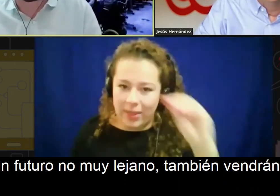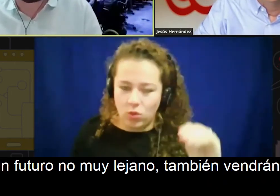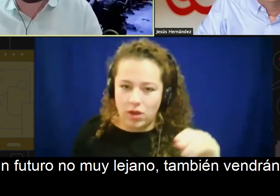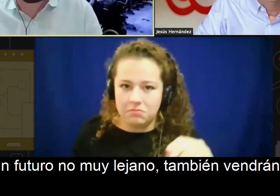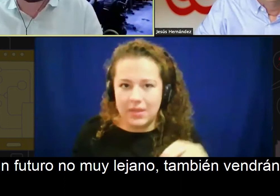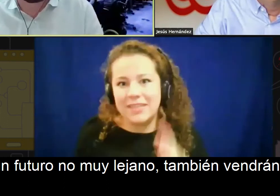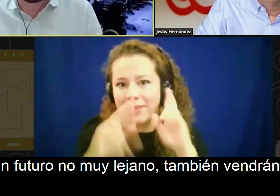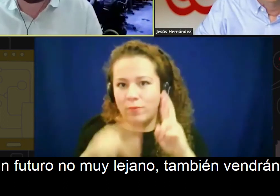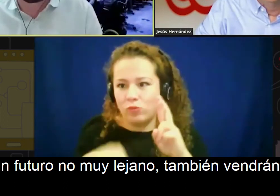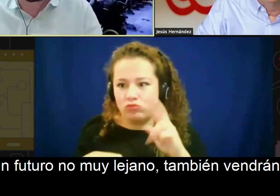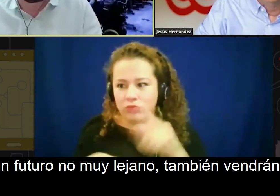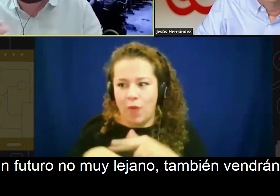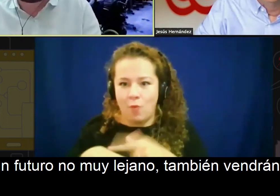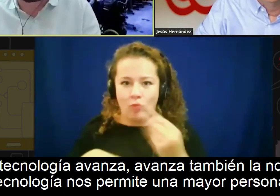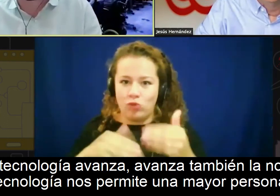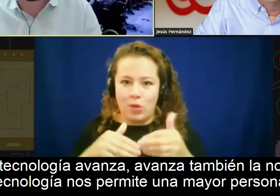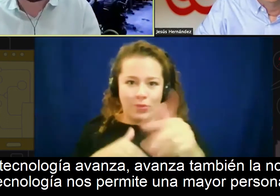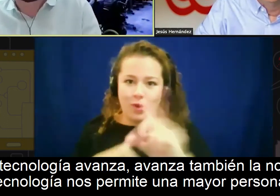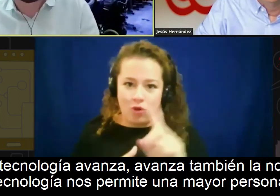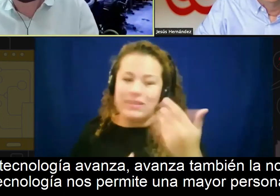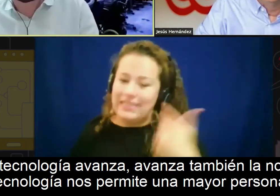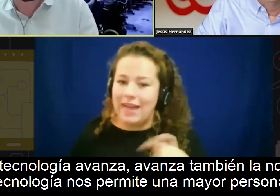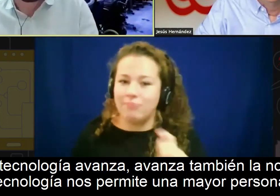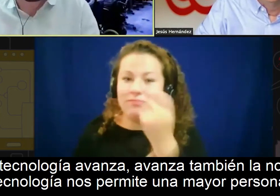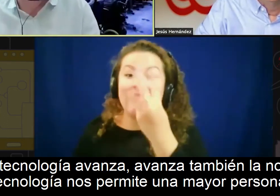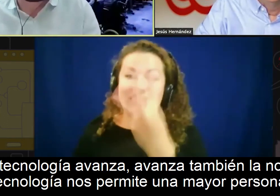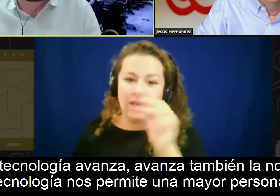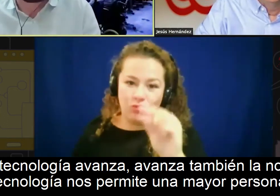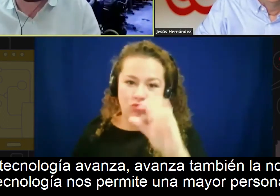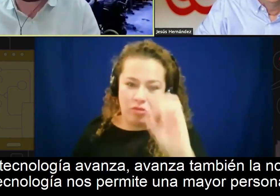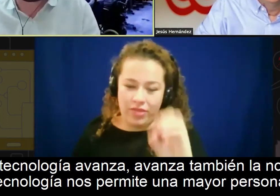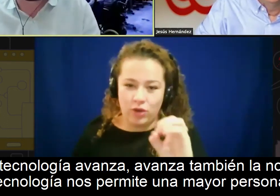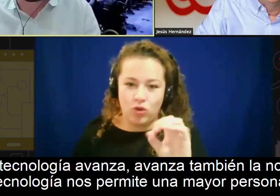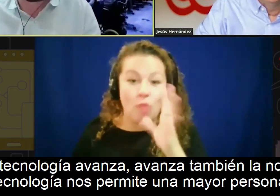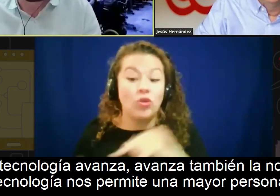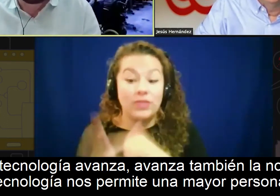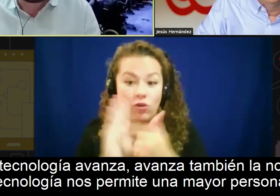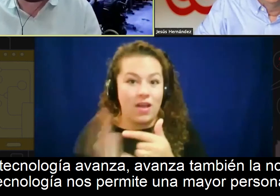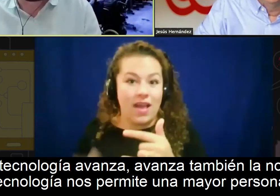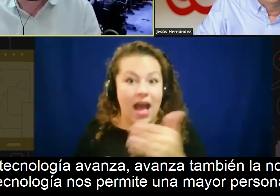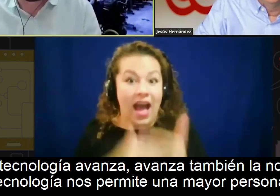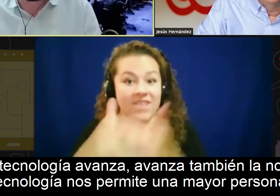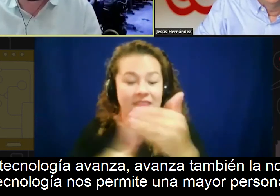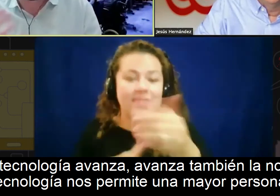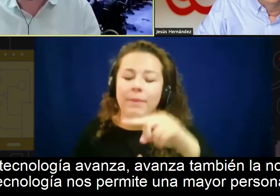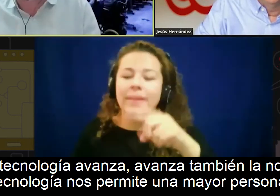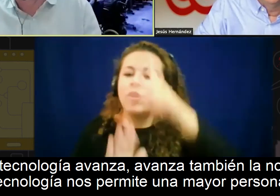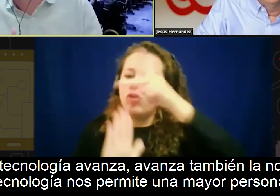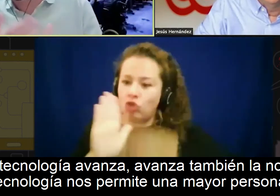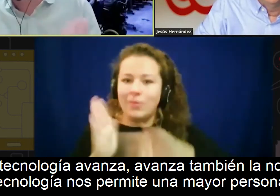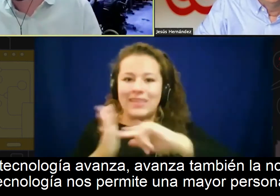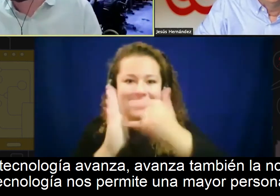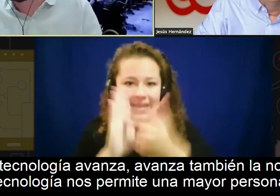lejano también vendrán las 3.0. O sea, como la tecnología avanza, también avanza la norma técnica y también la tecnología nos permite una